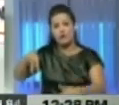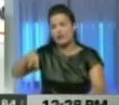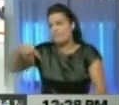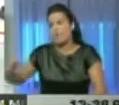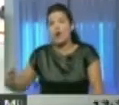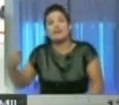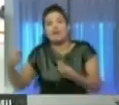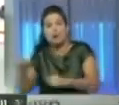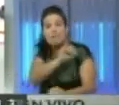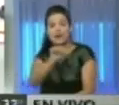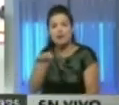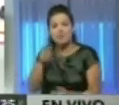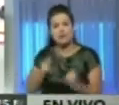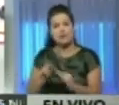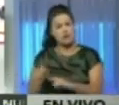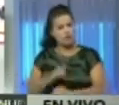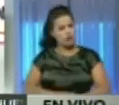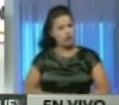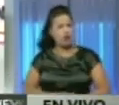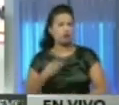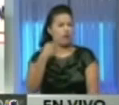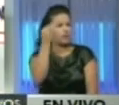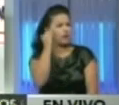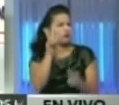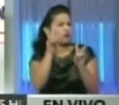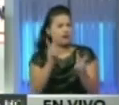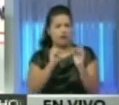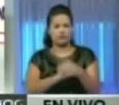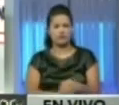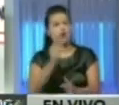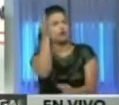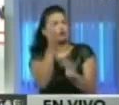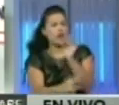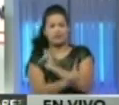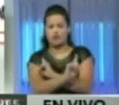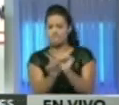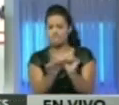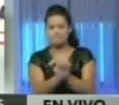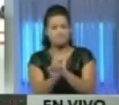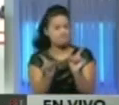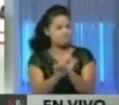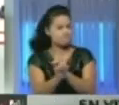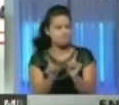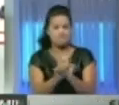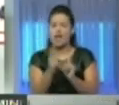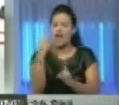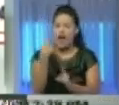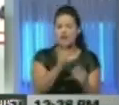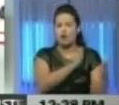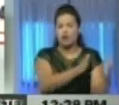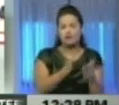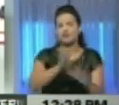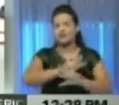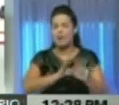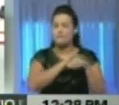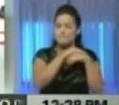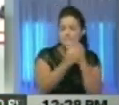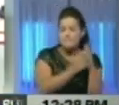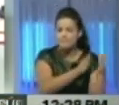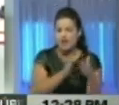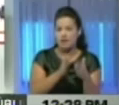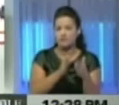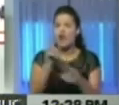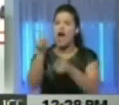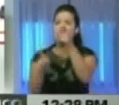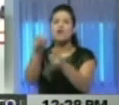asesinato. No puede ser casualidad. Sin duda alguna que no puede ser casualidad, indistintamente de lo que algunos